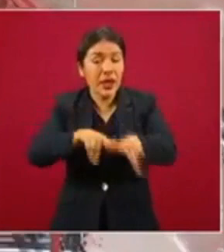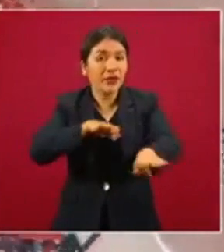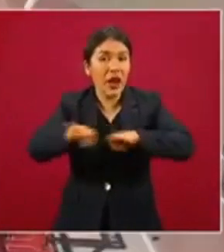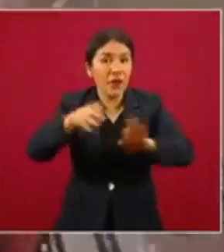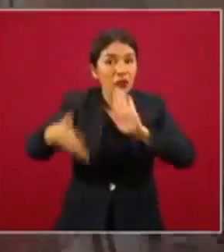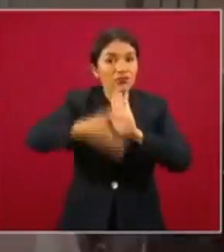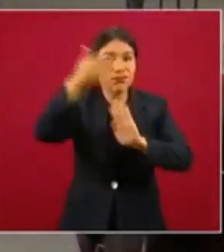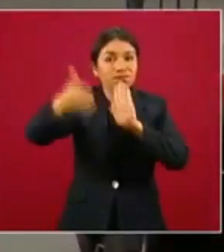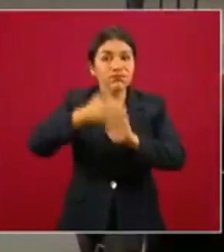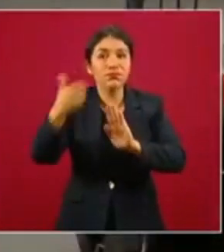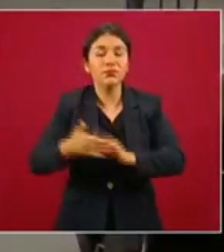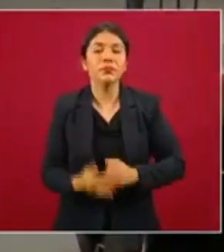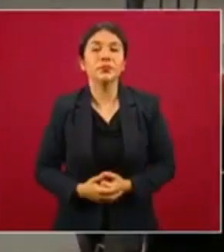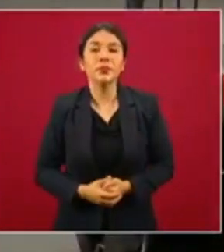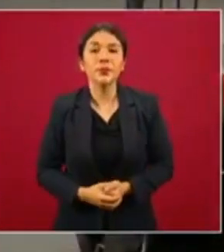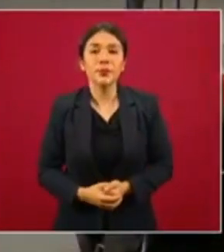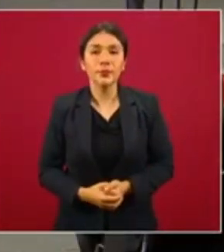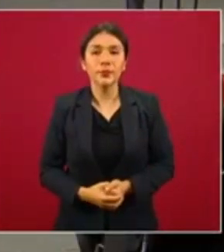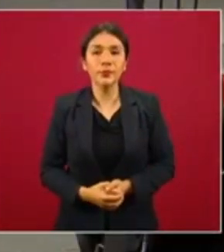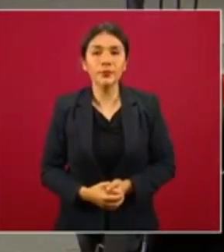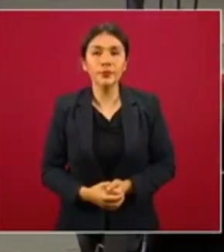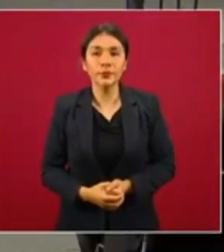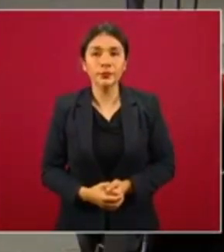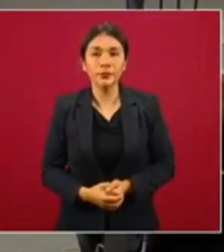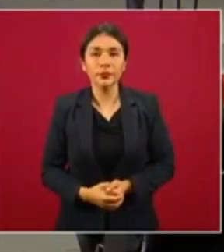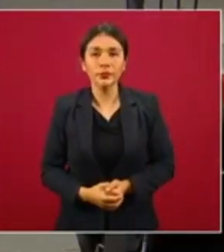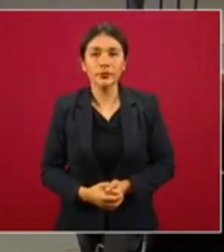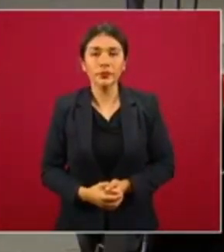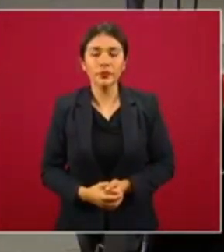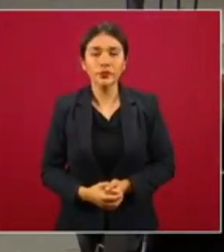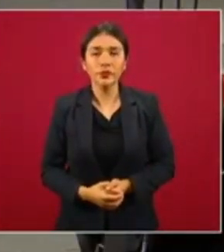construcción. Gobierno de México.